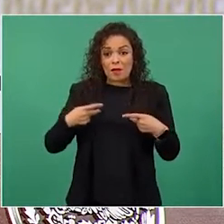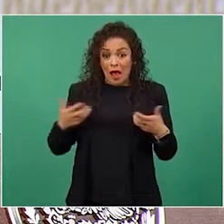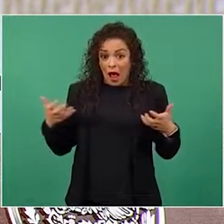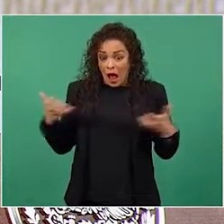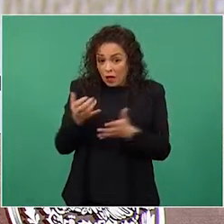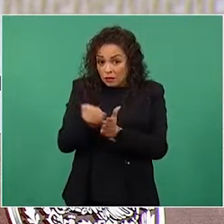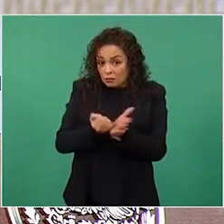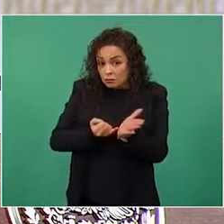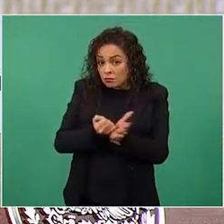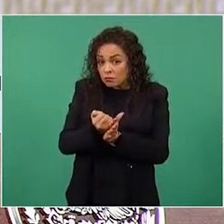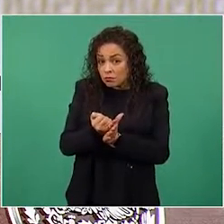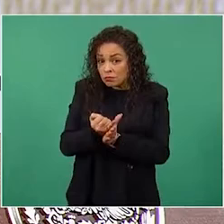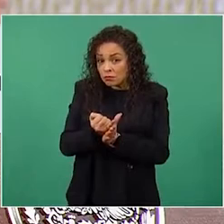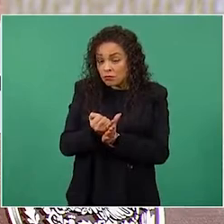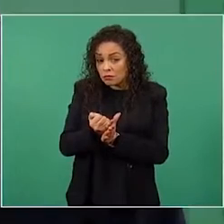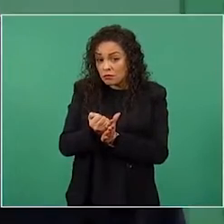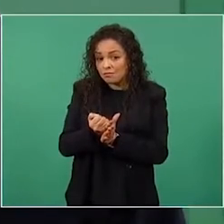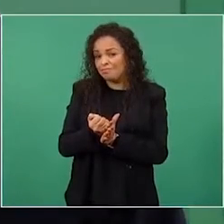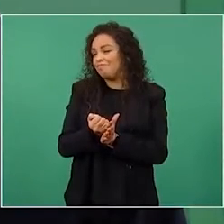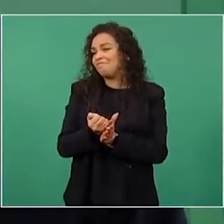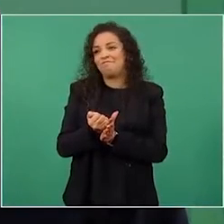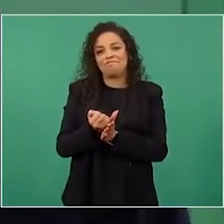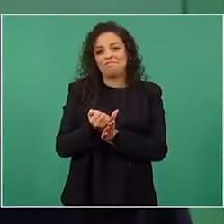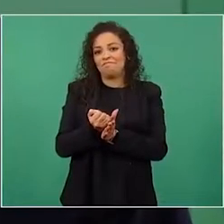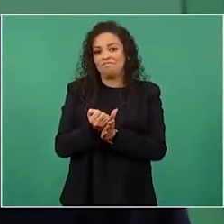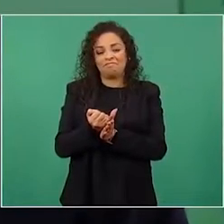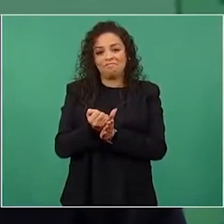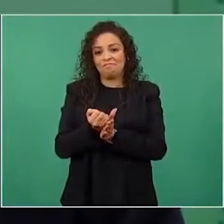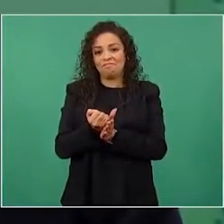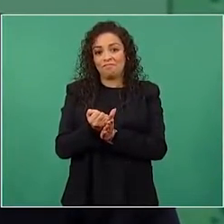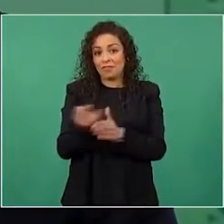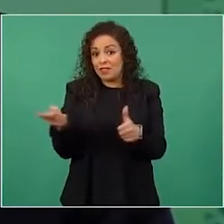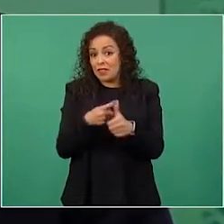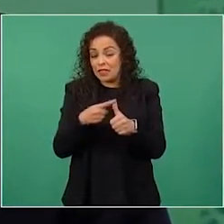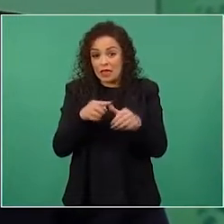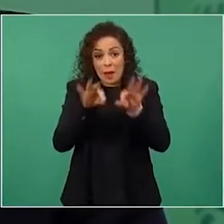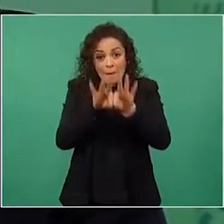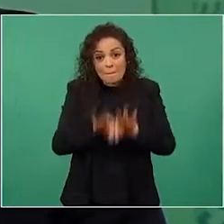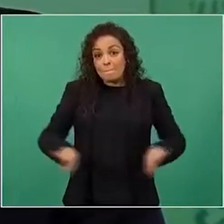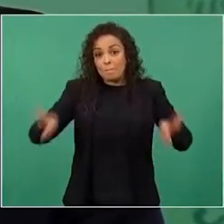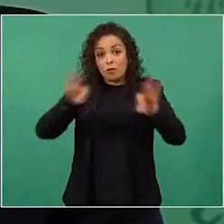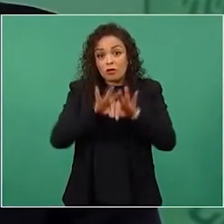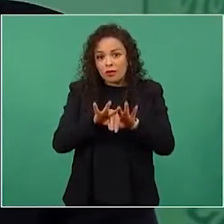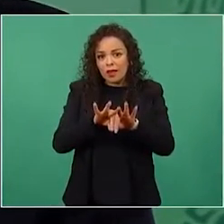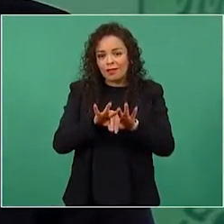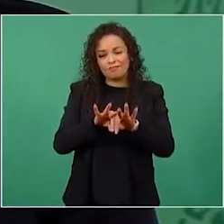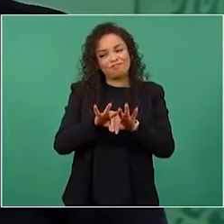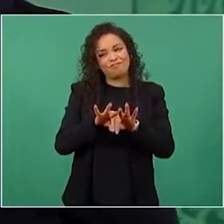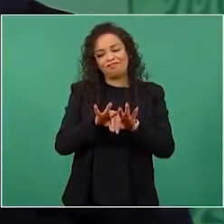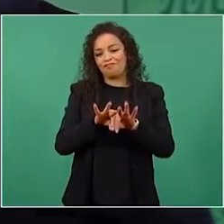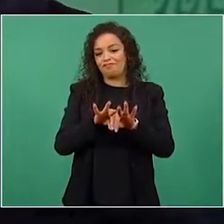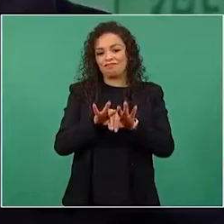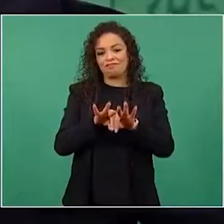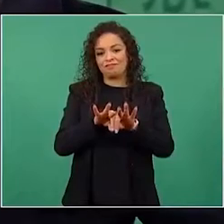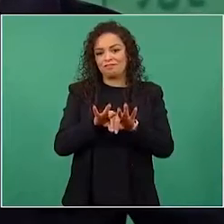va a ser ahora el protagonista principal de la historia? Por eso, ¿de cuándo